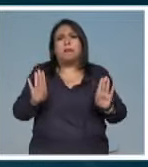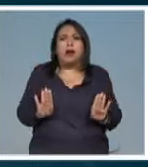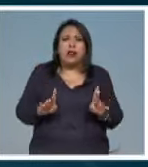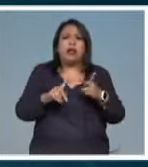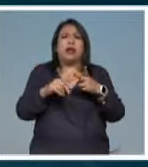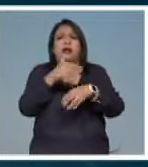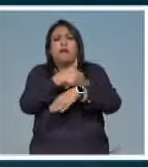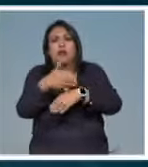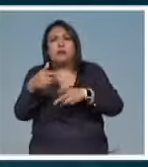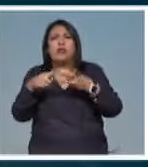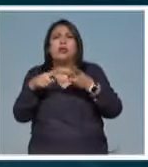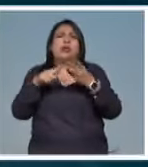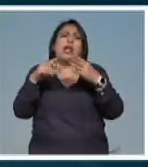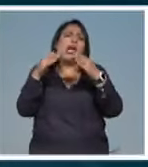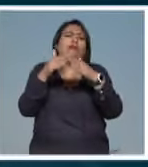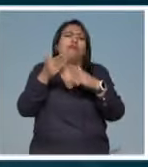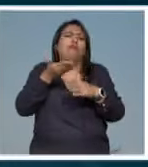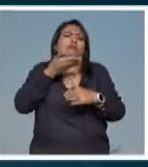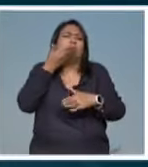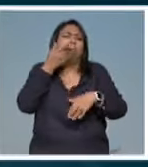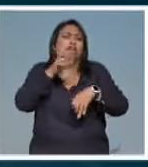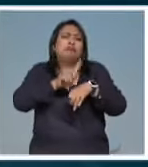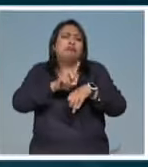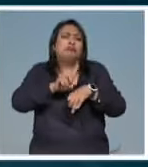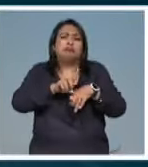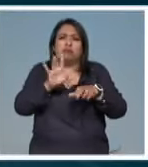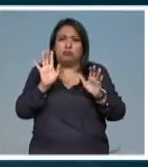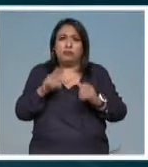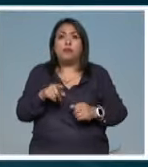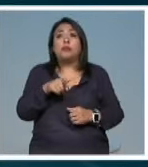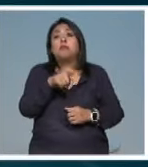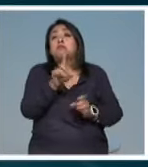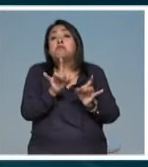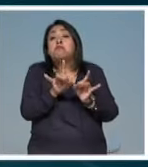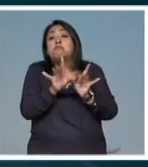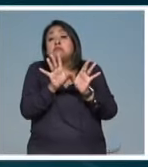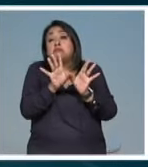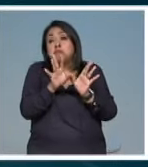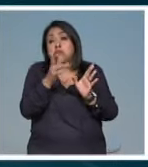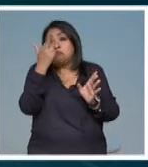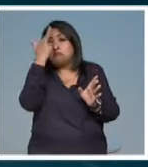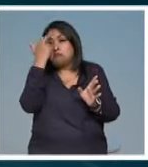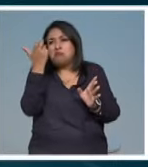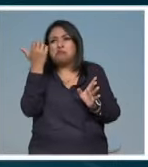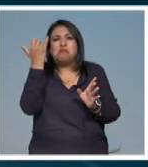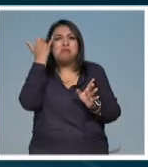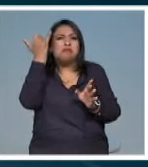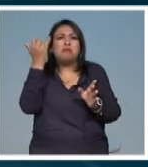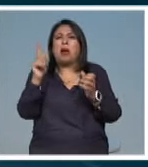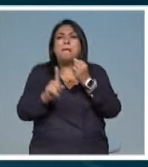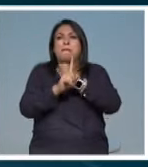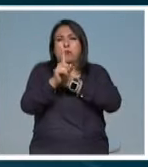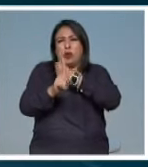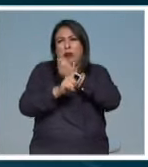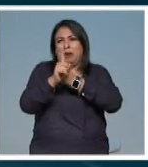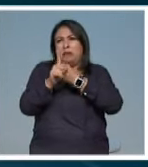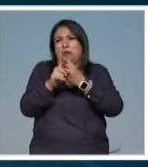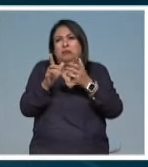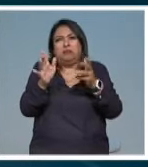familiares o domésticas muy cotidianas. En la que por alguna razón, alguna aflicción, ya